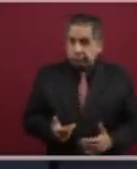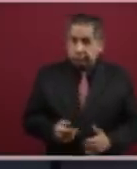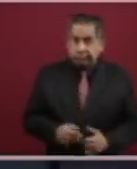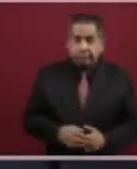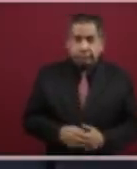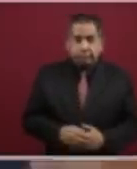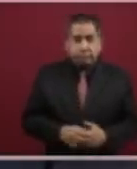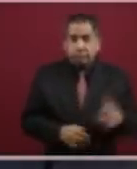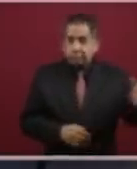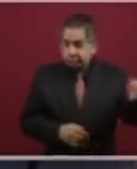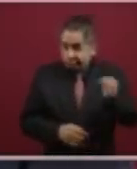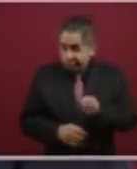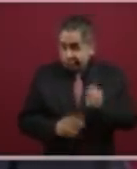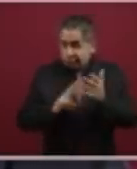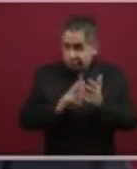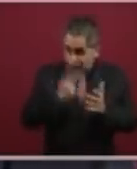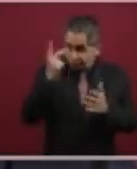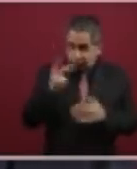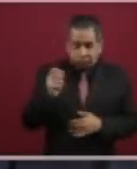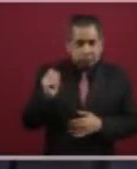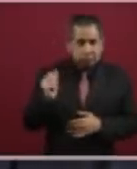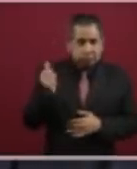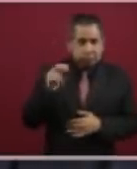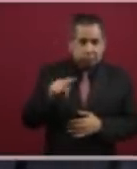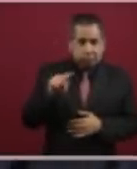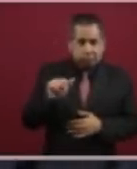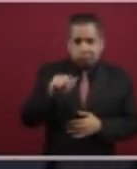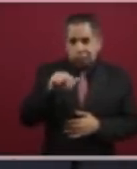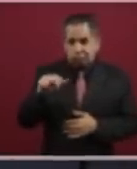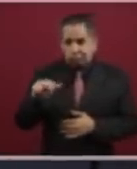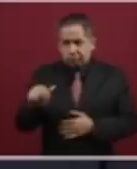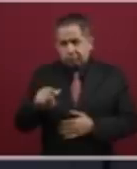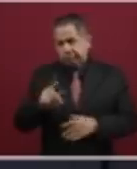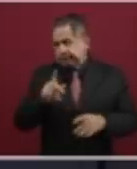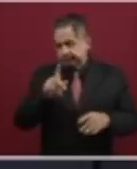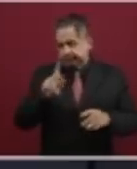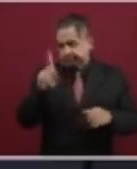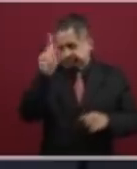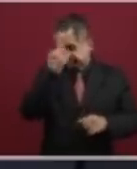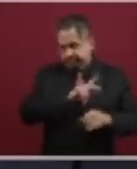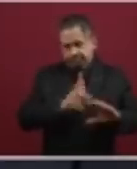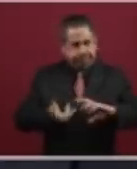Y trajeron a Santana y fue el acabose.